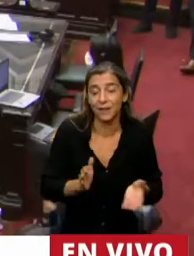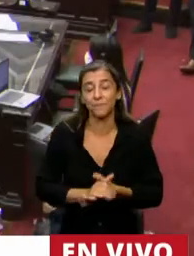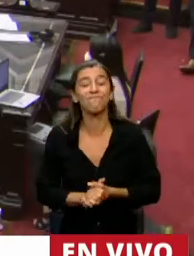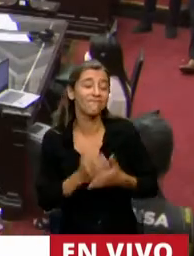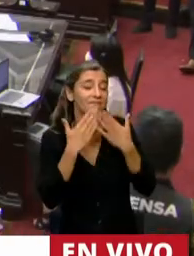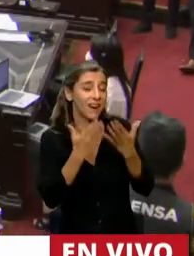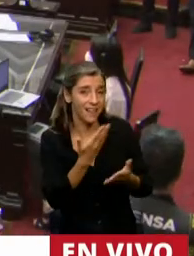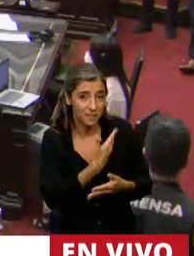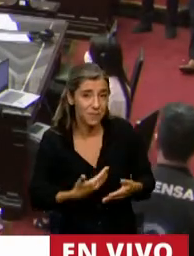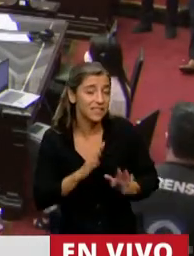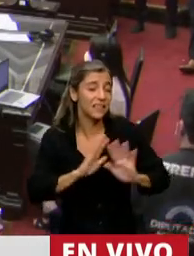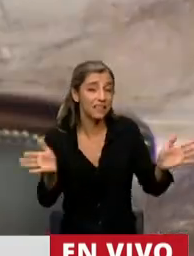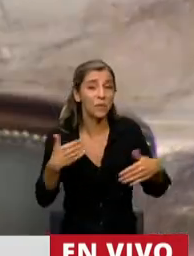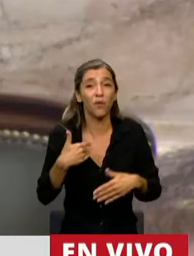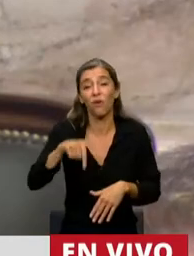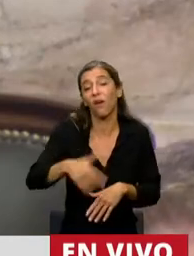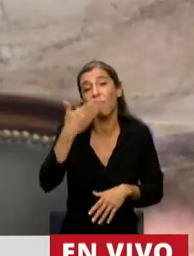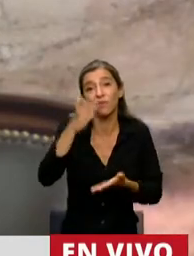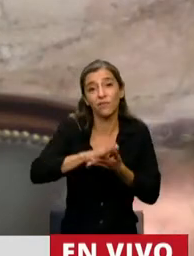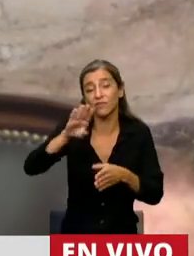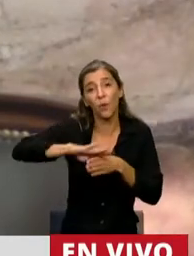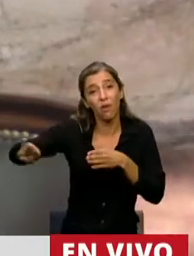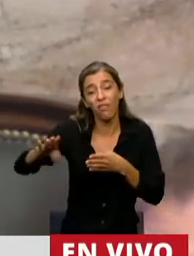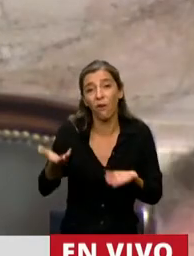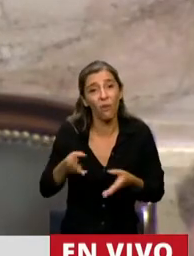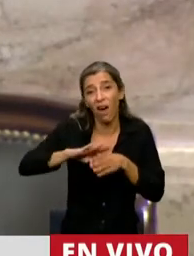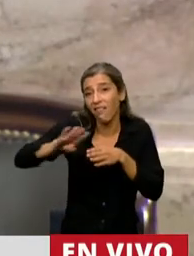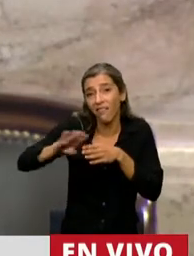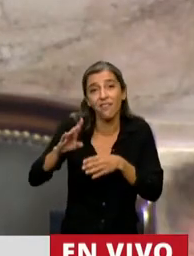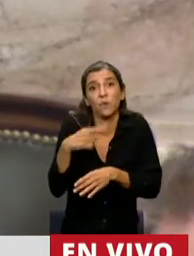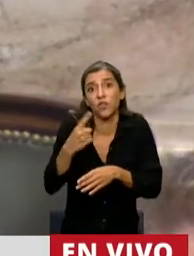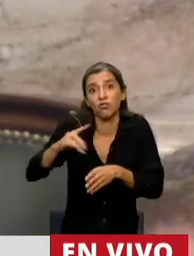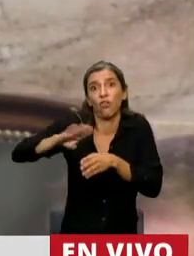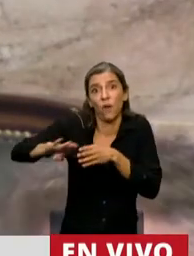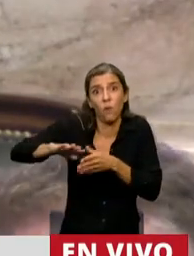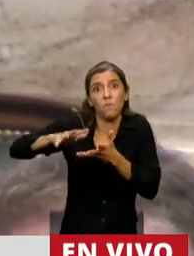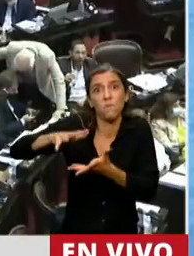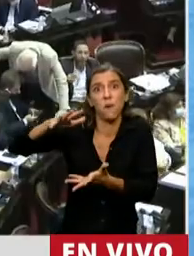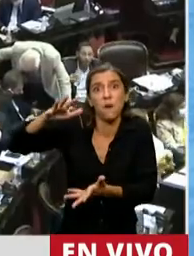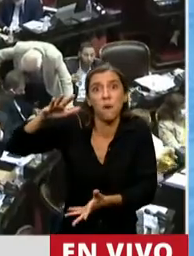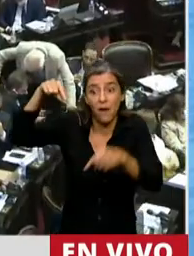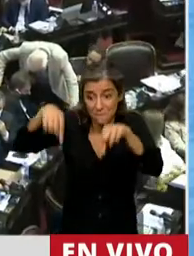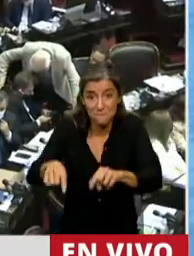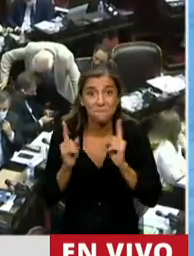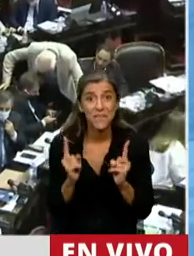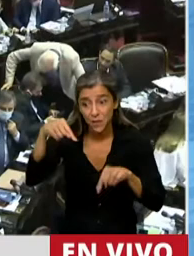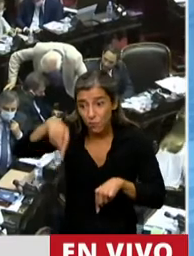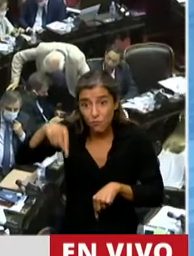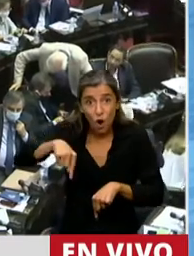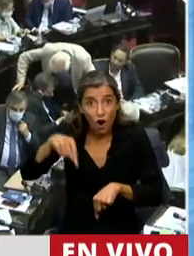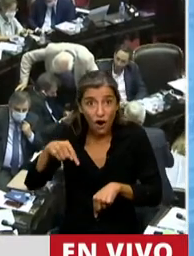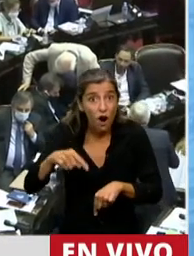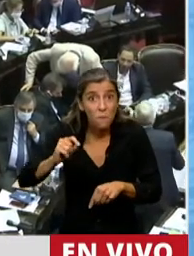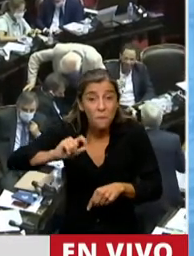Pero estamos hablando de deuda en este recinto mientras continuamos endeudándonos en este mismo momento a una tasa muy